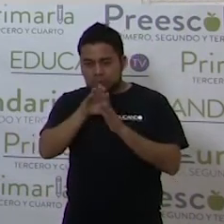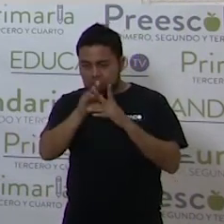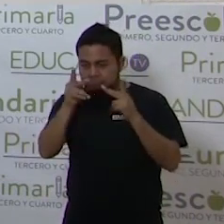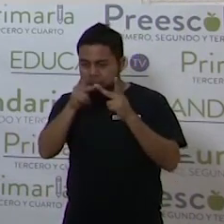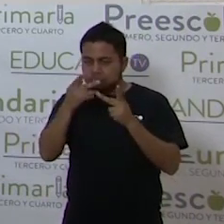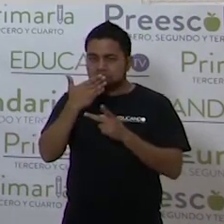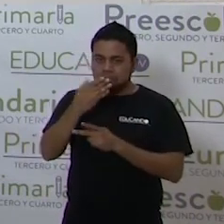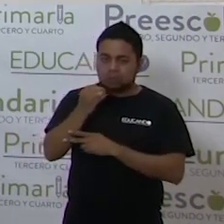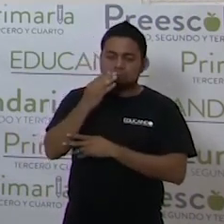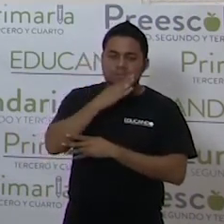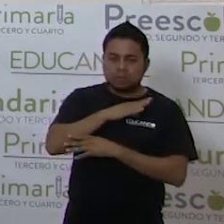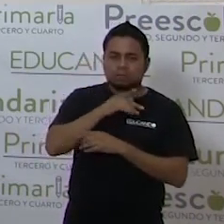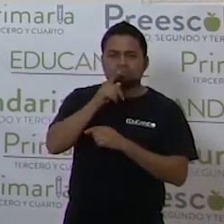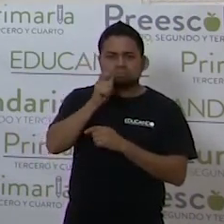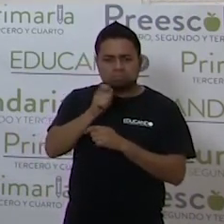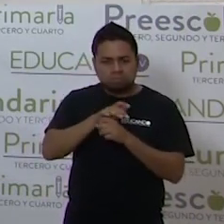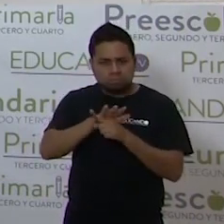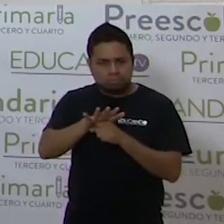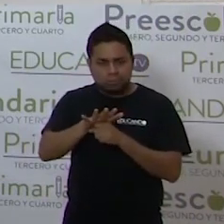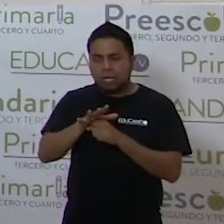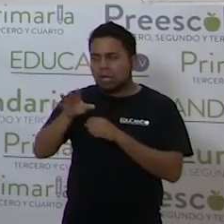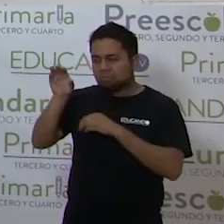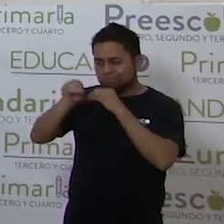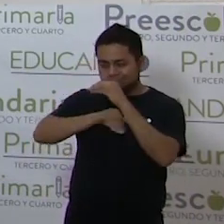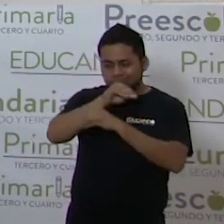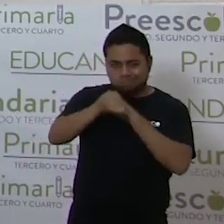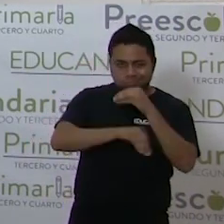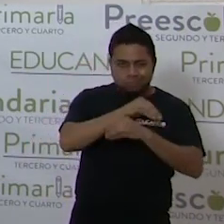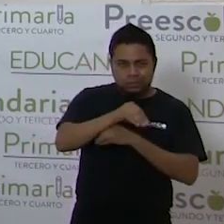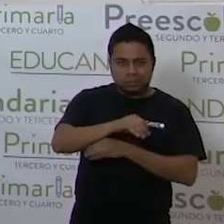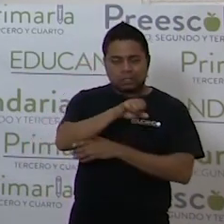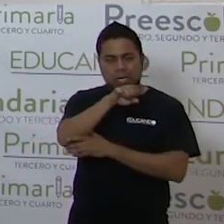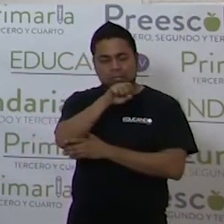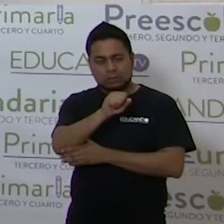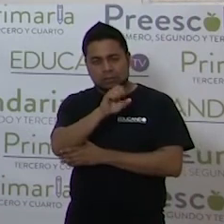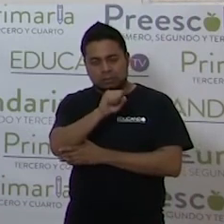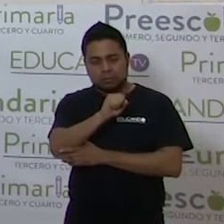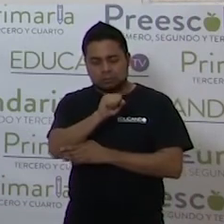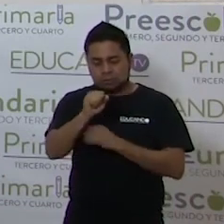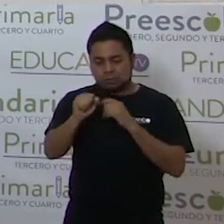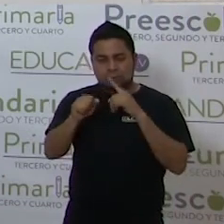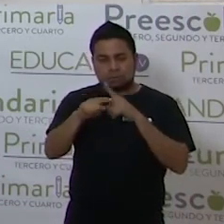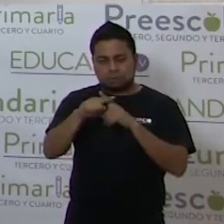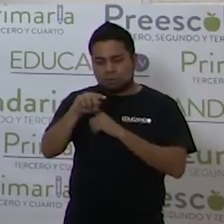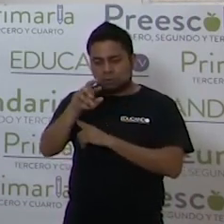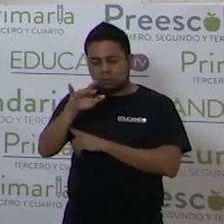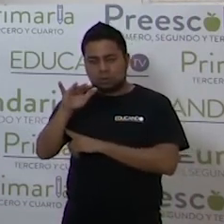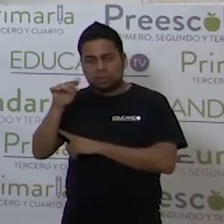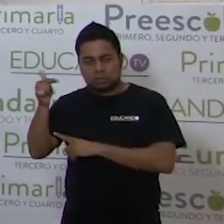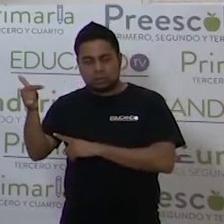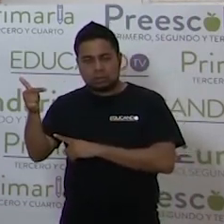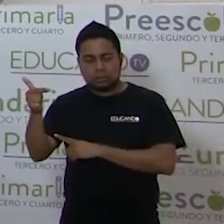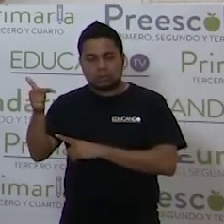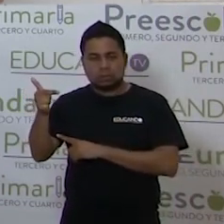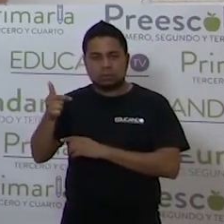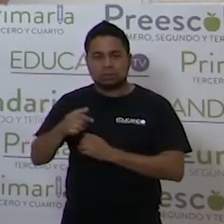que hacemos sustituimos 60 x 57